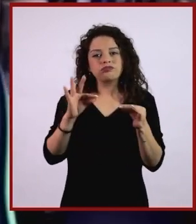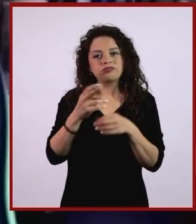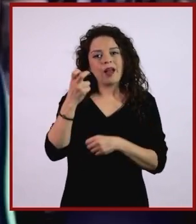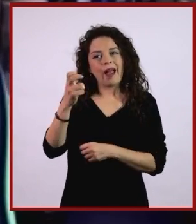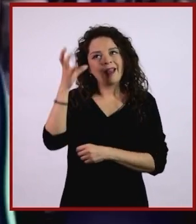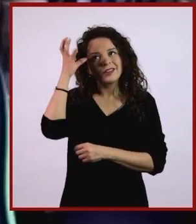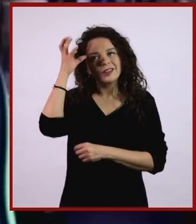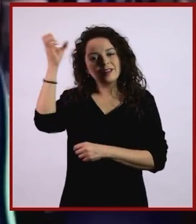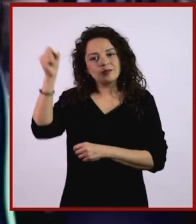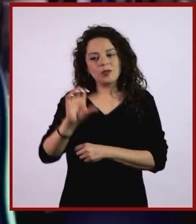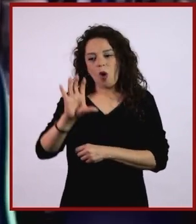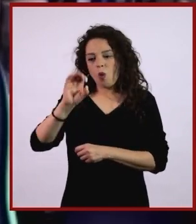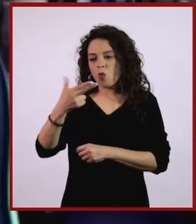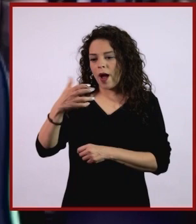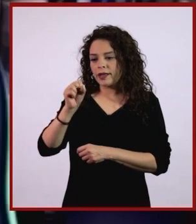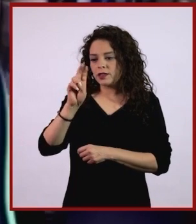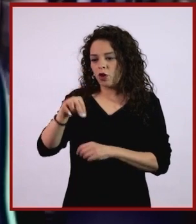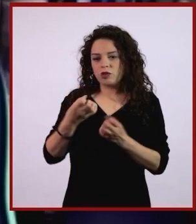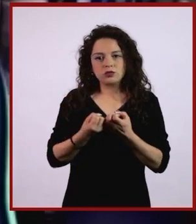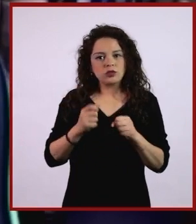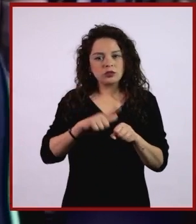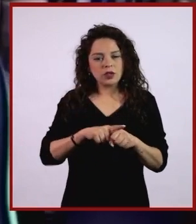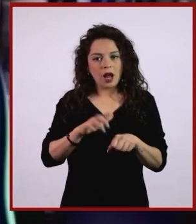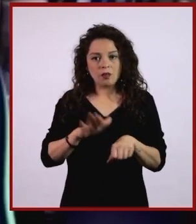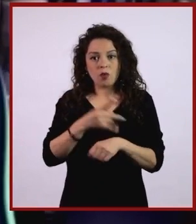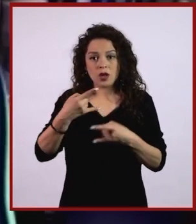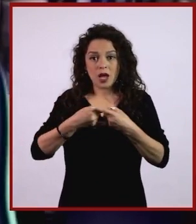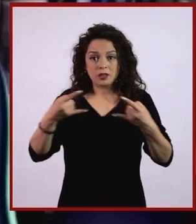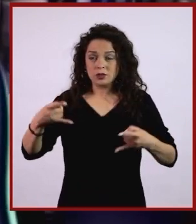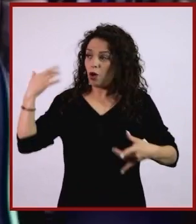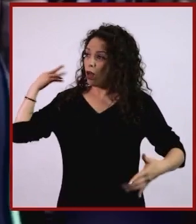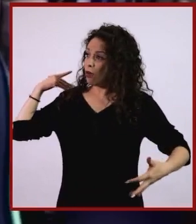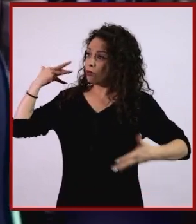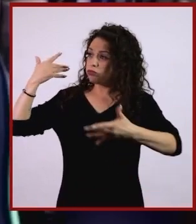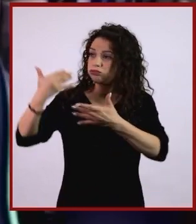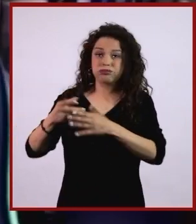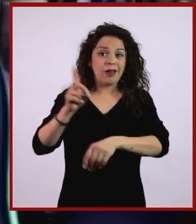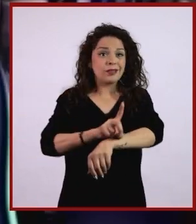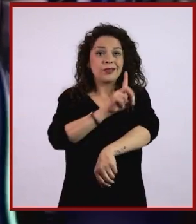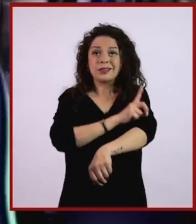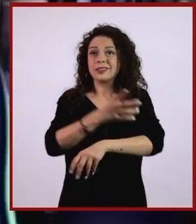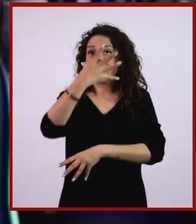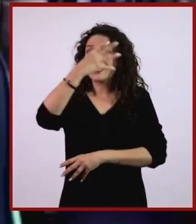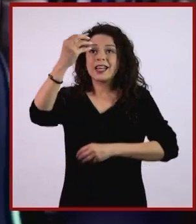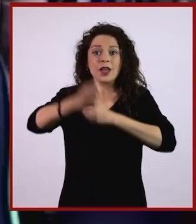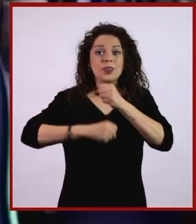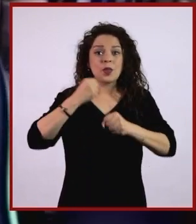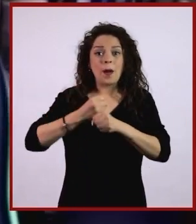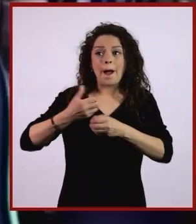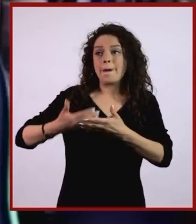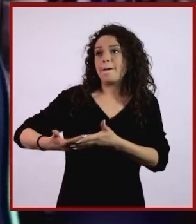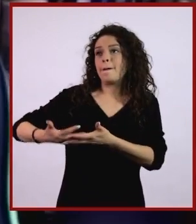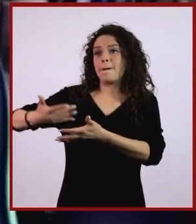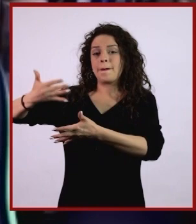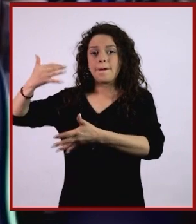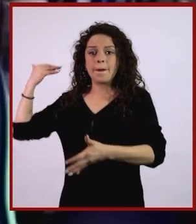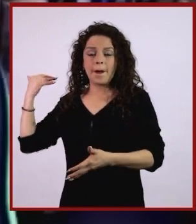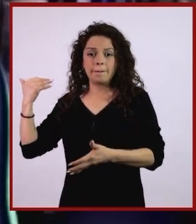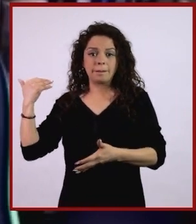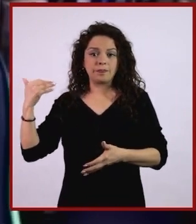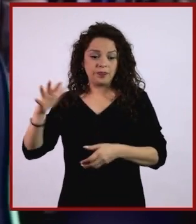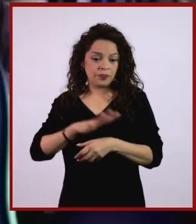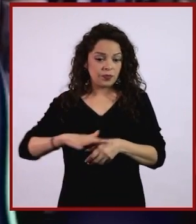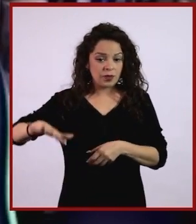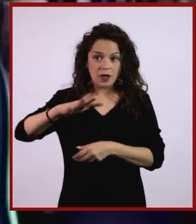propiamente de cohesión social a lo largo de nuestra historia, porque pues desde hace 500 años que nuestras sociedades